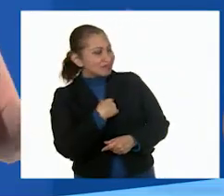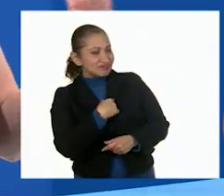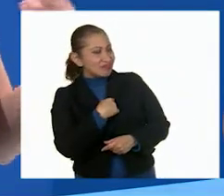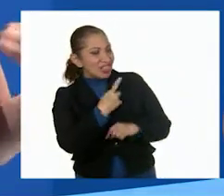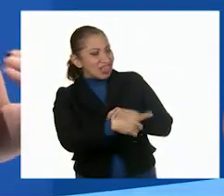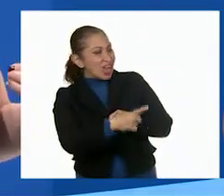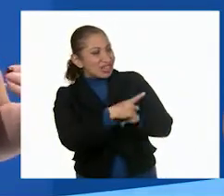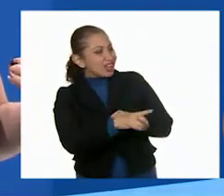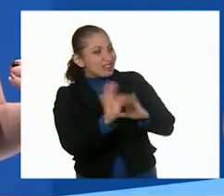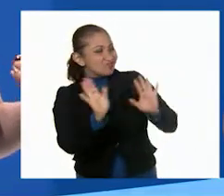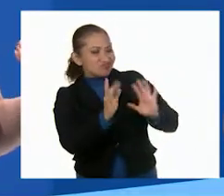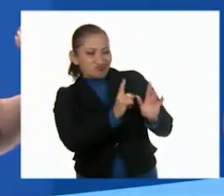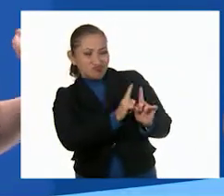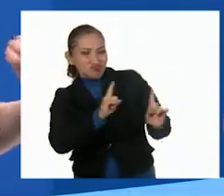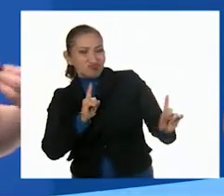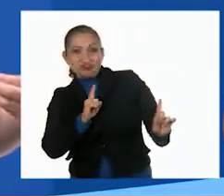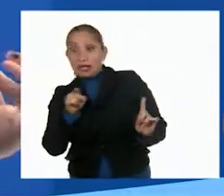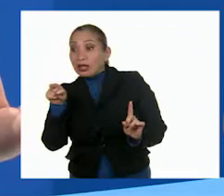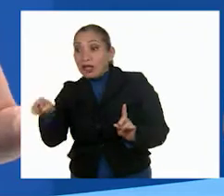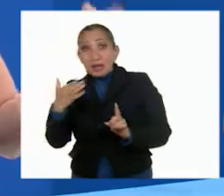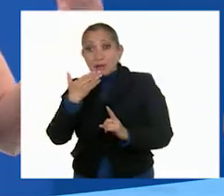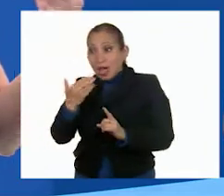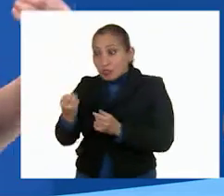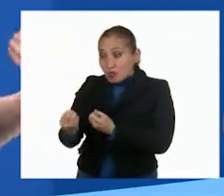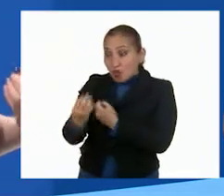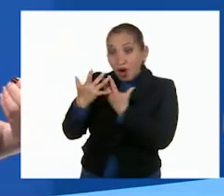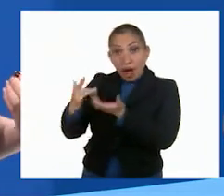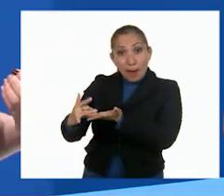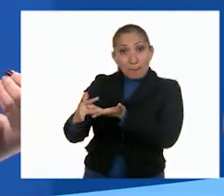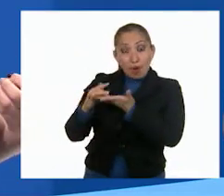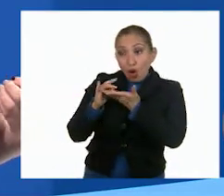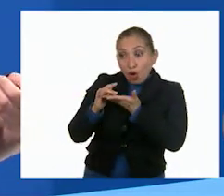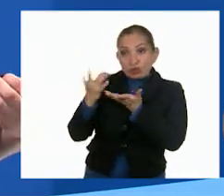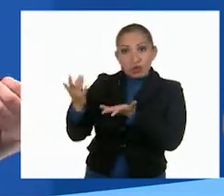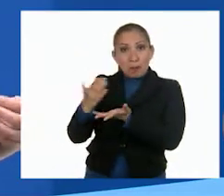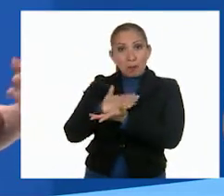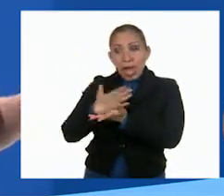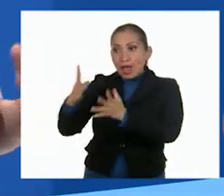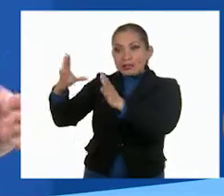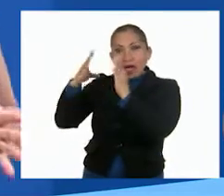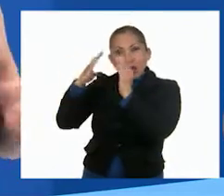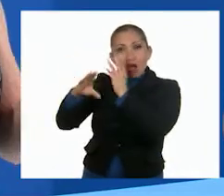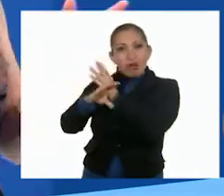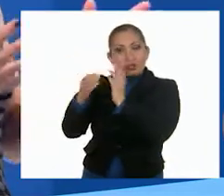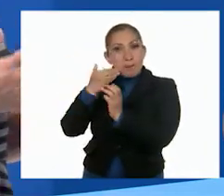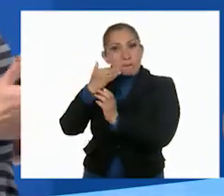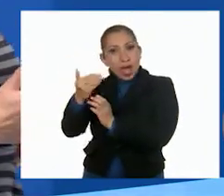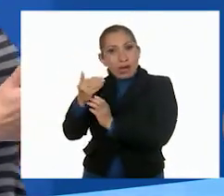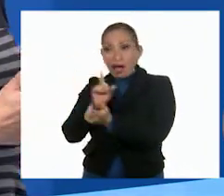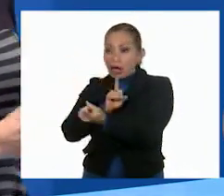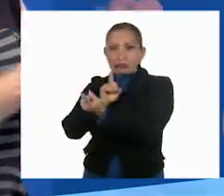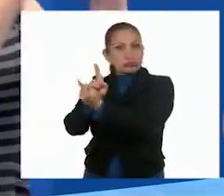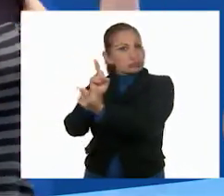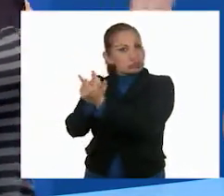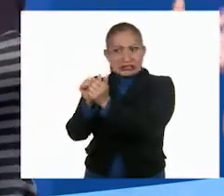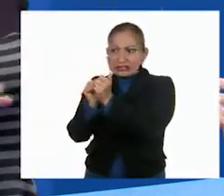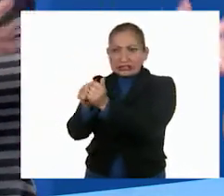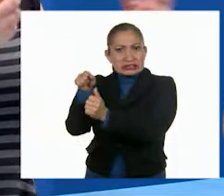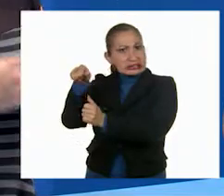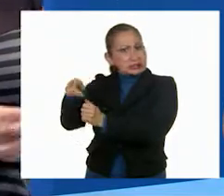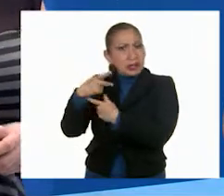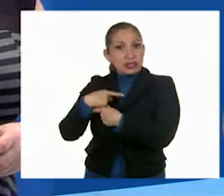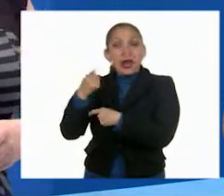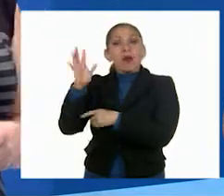puede proporcionar un bienestar o nos puede aportar cosas positivas, entonces podemos acercarnos a ese